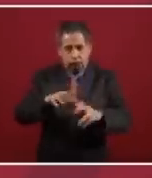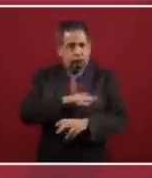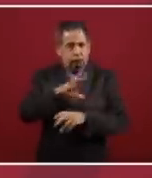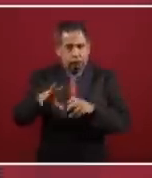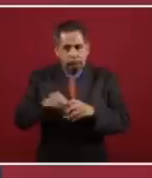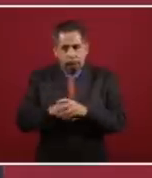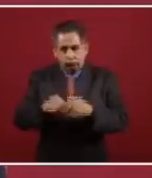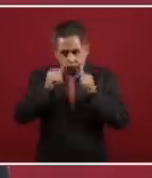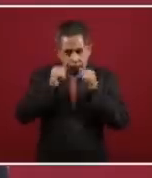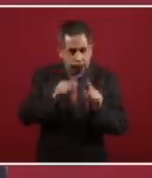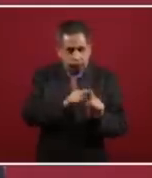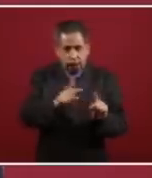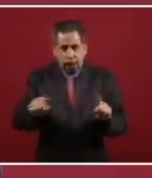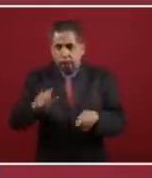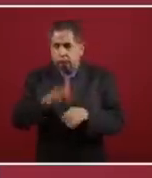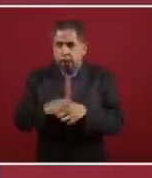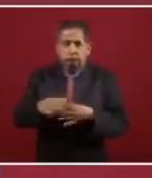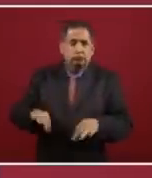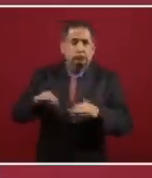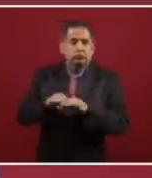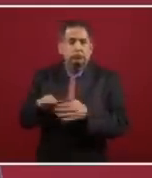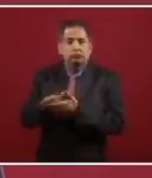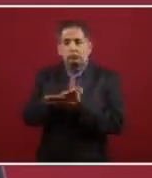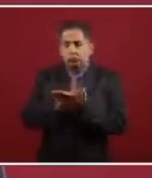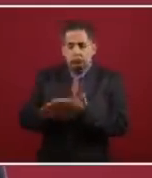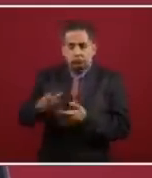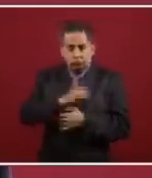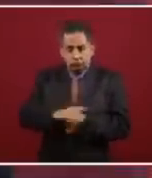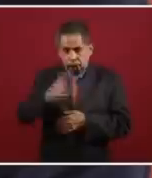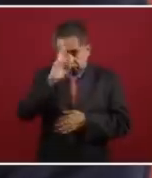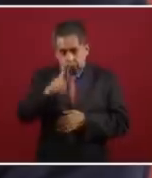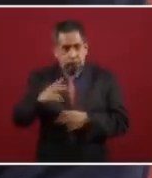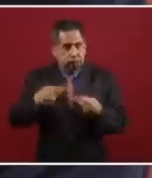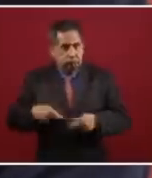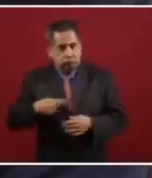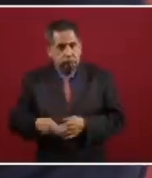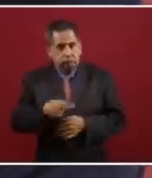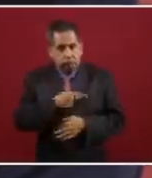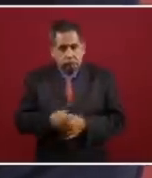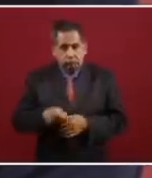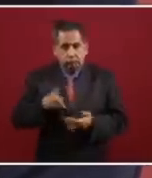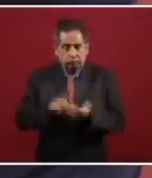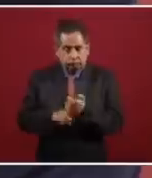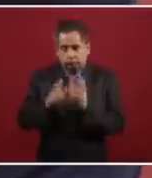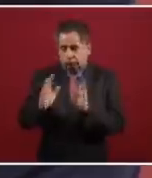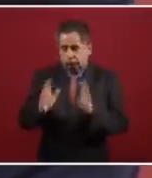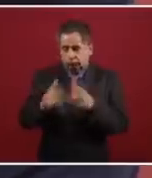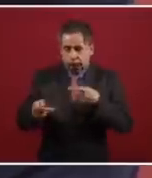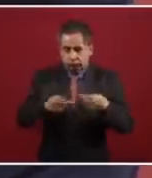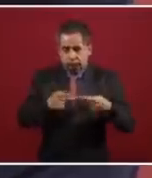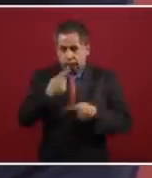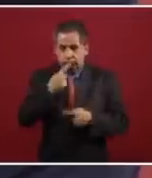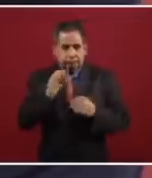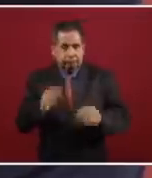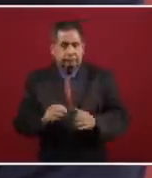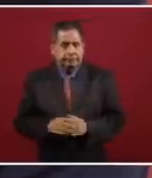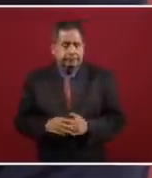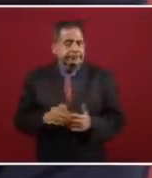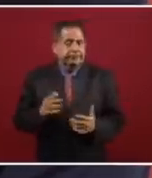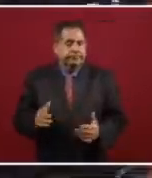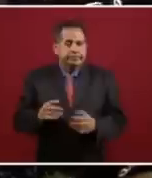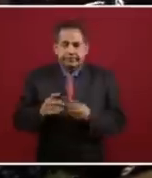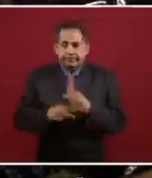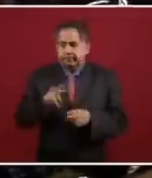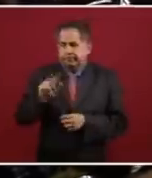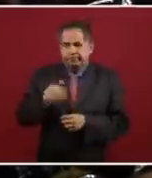dar preferencia a los humildes, a la gente pobre, y ya lo estamos haciendo. Entonces vamos